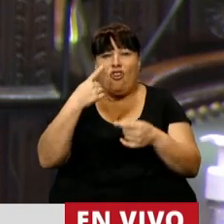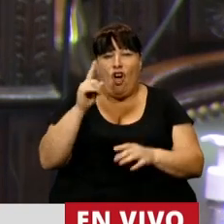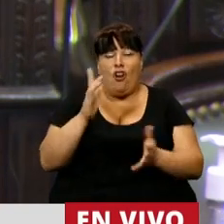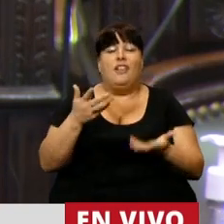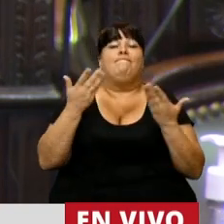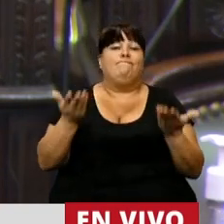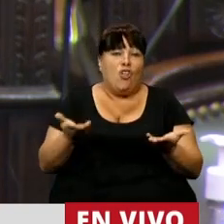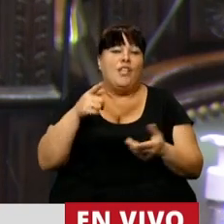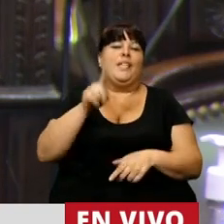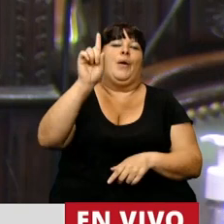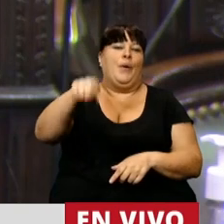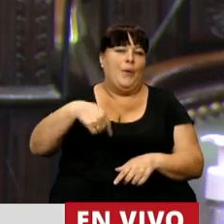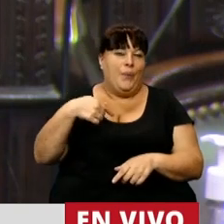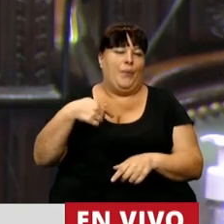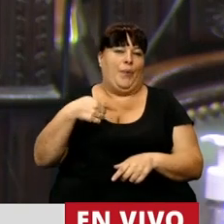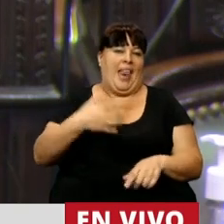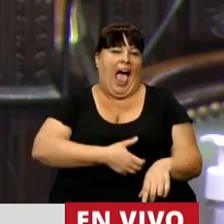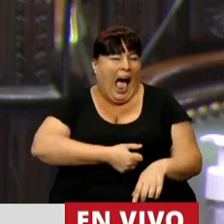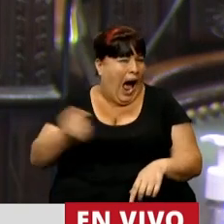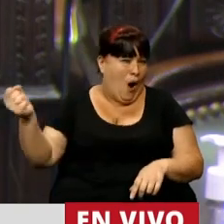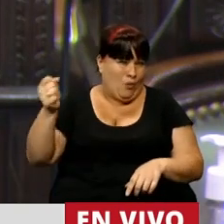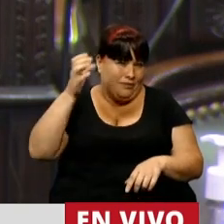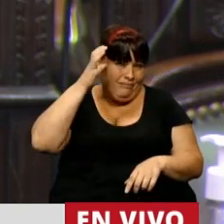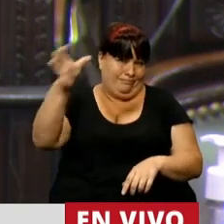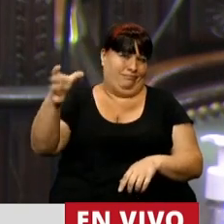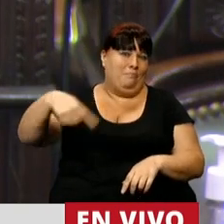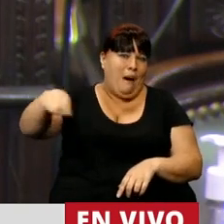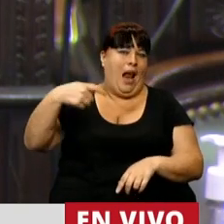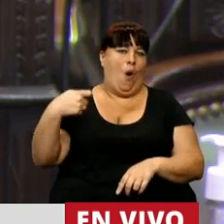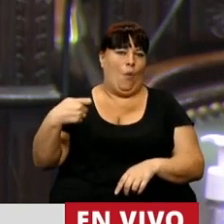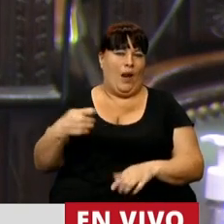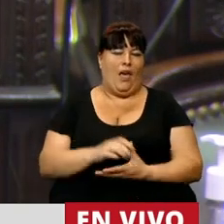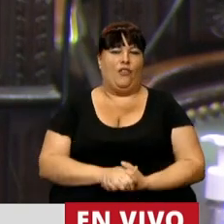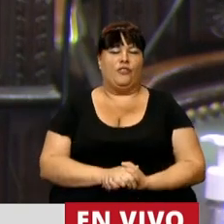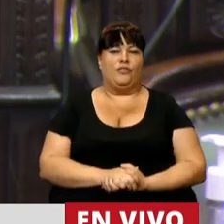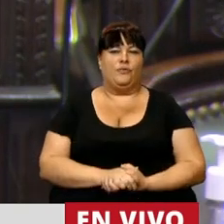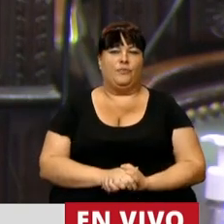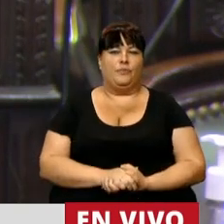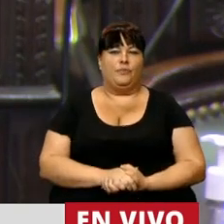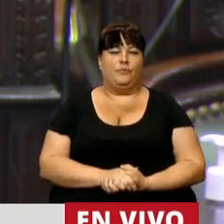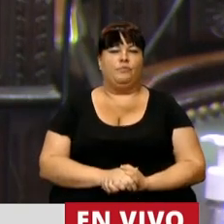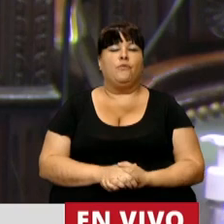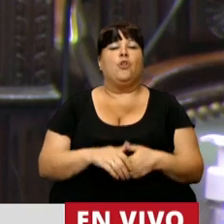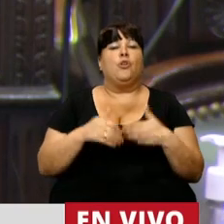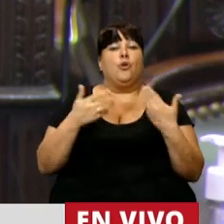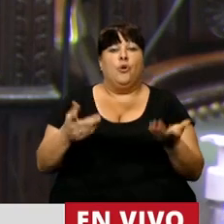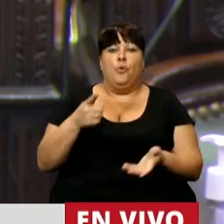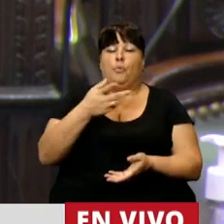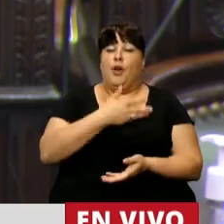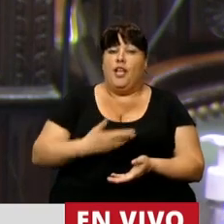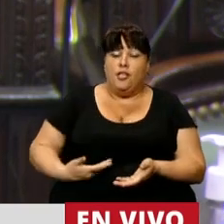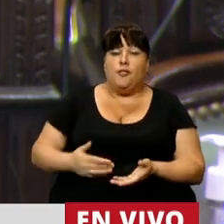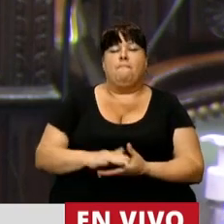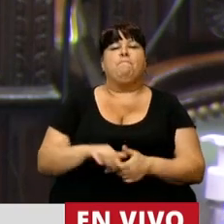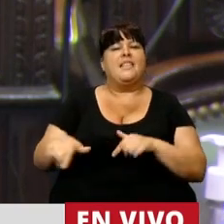justamente se produce el ajuste más brutal para nuestros jubilados. Por eso, señor presidente,